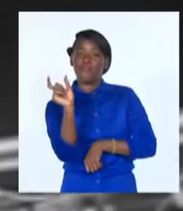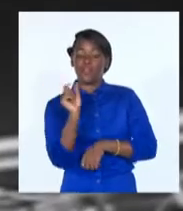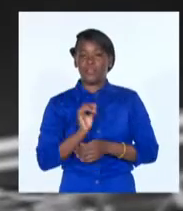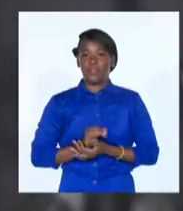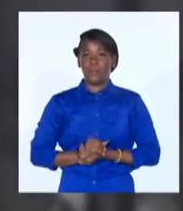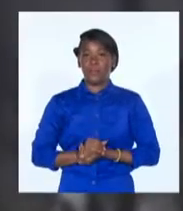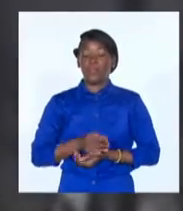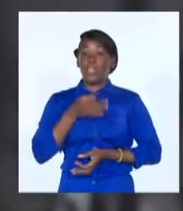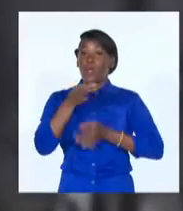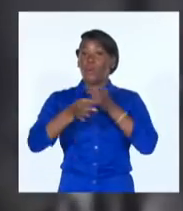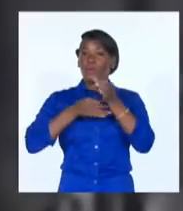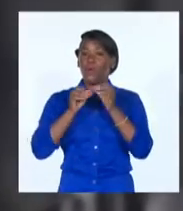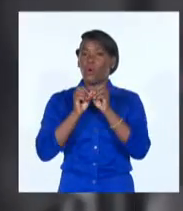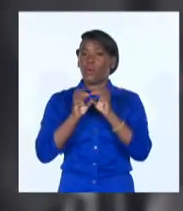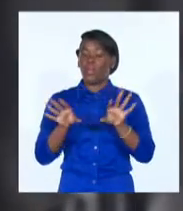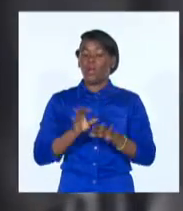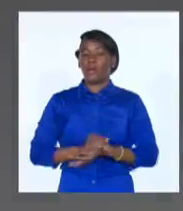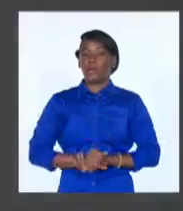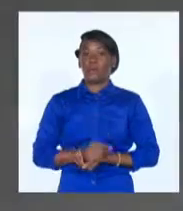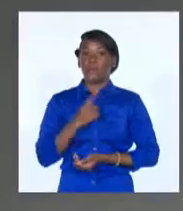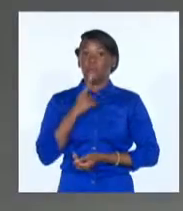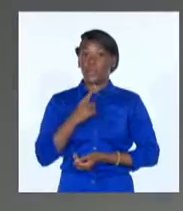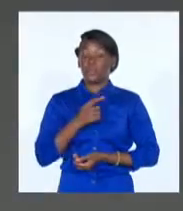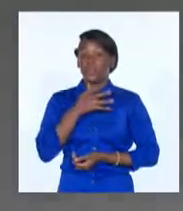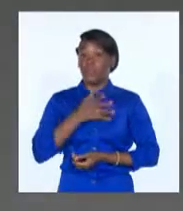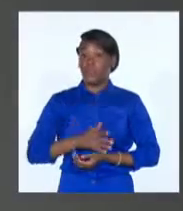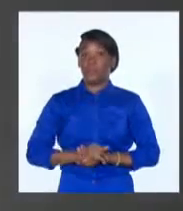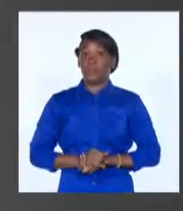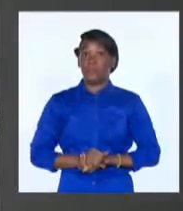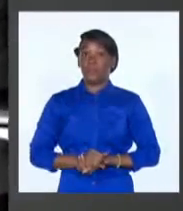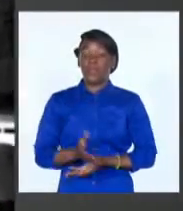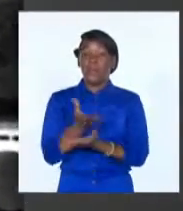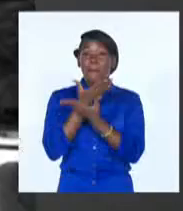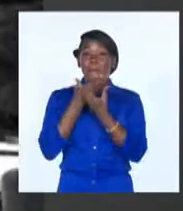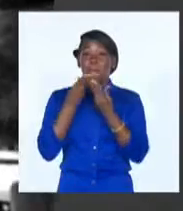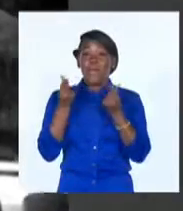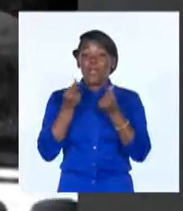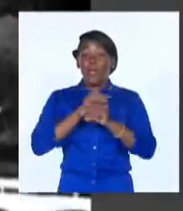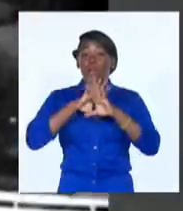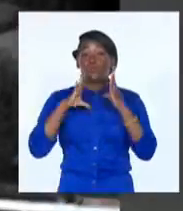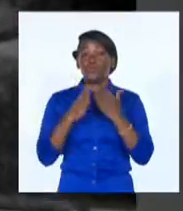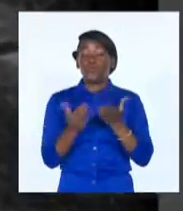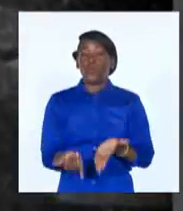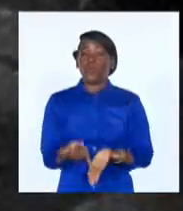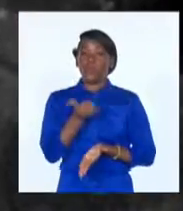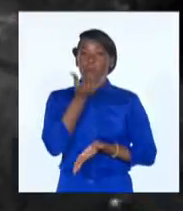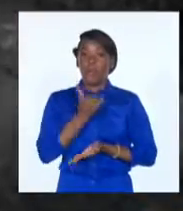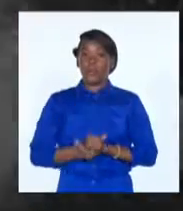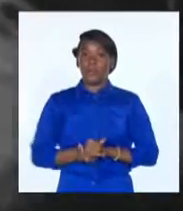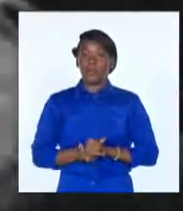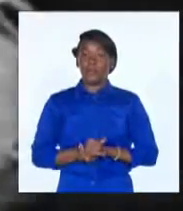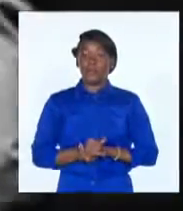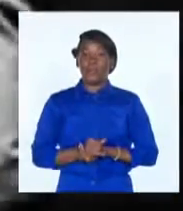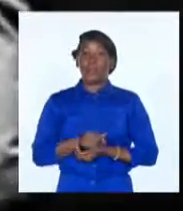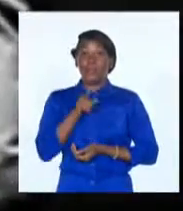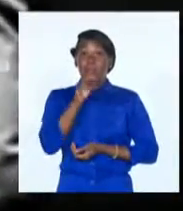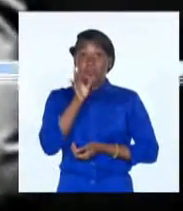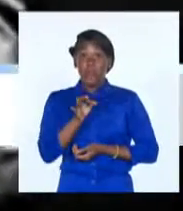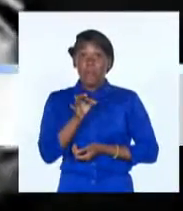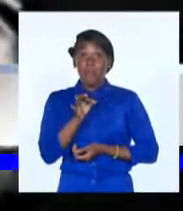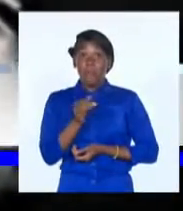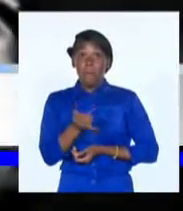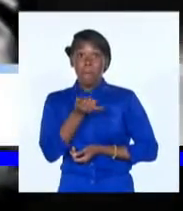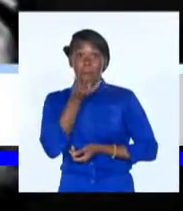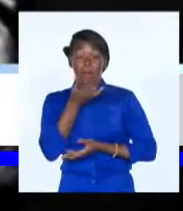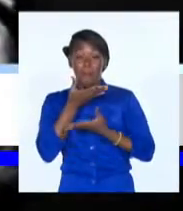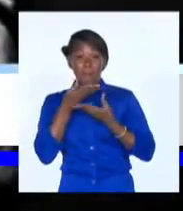en ese foro. Desaparezca la filosofía del despojo y habrá desaparecido la filosofía de la